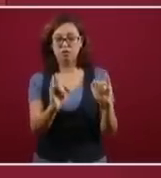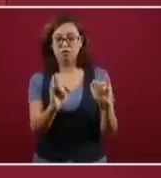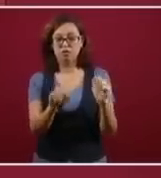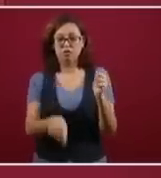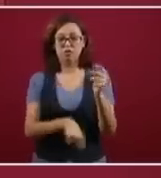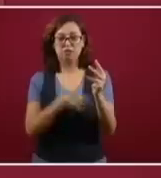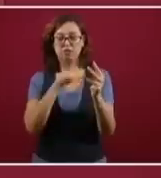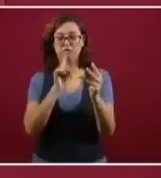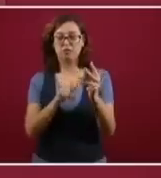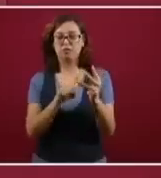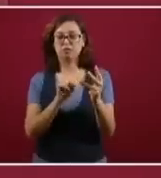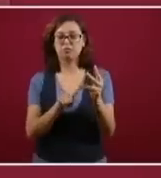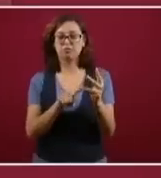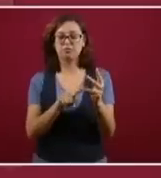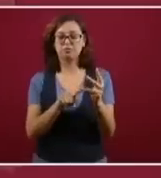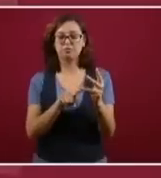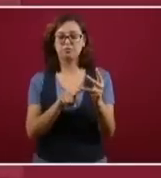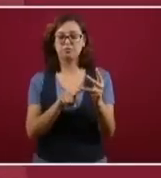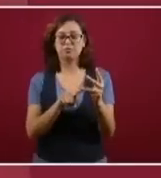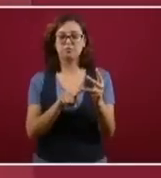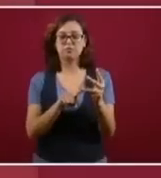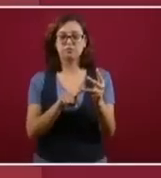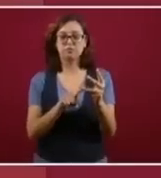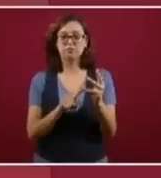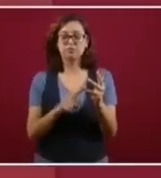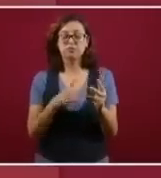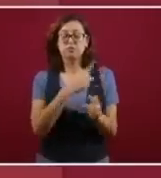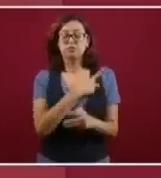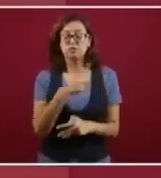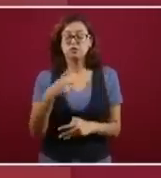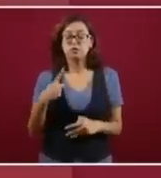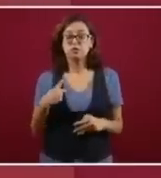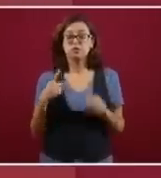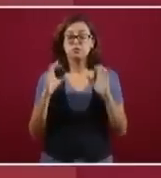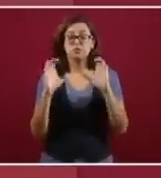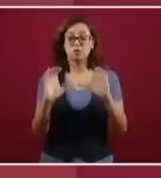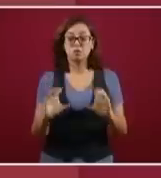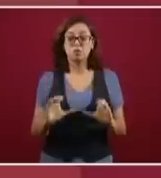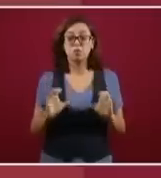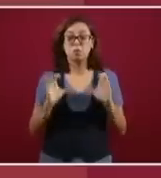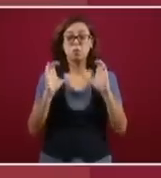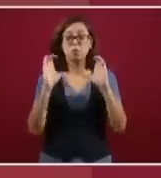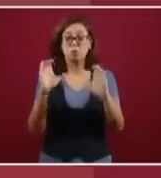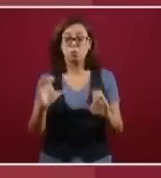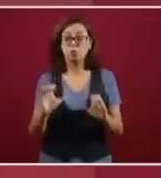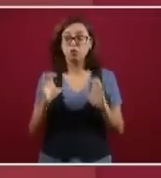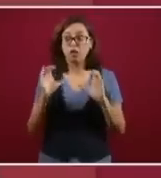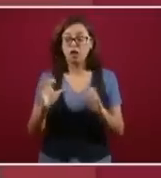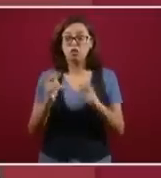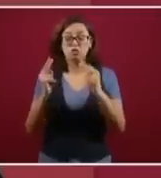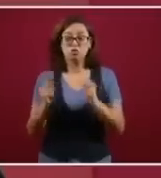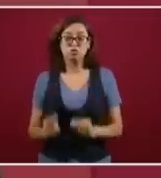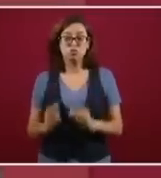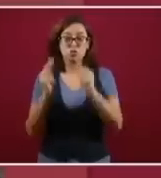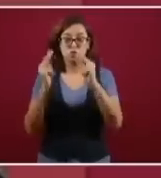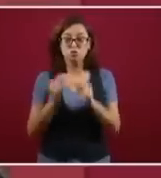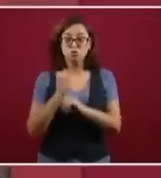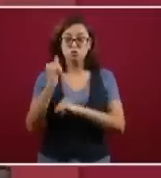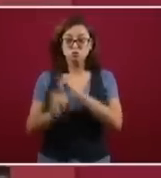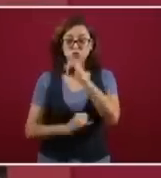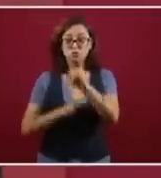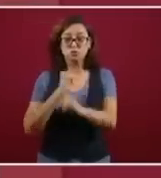Y lo tercero, hay que tener cuidado con los mercados. No vaya a